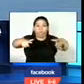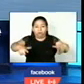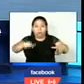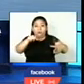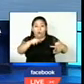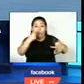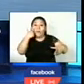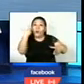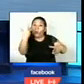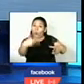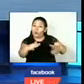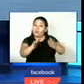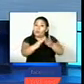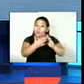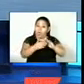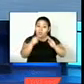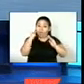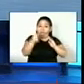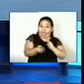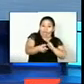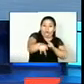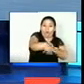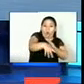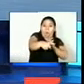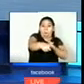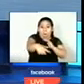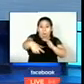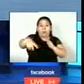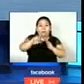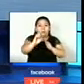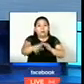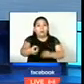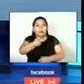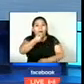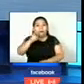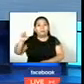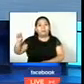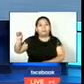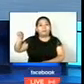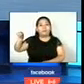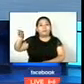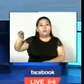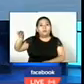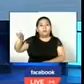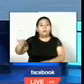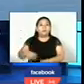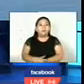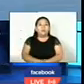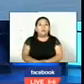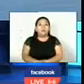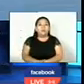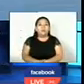con sus viviendas o a sus viviendas en ese lugar el periodista Dani Guarita con el informe